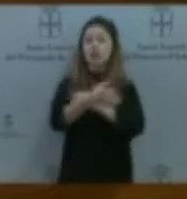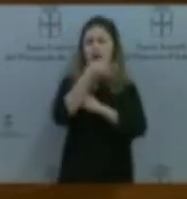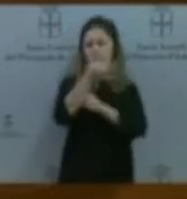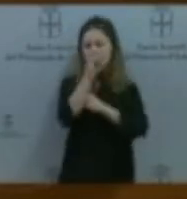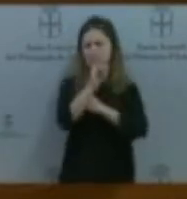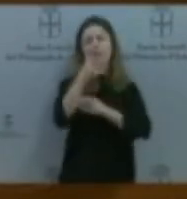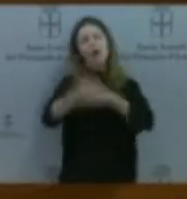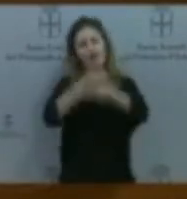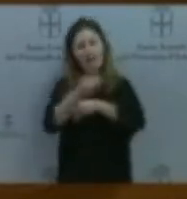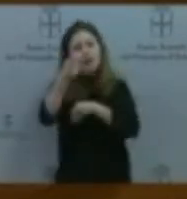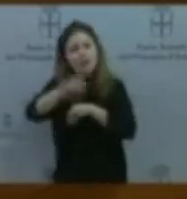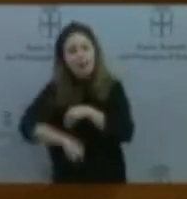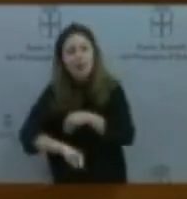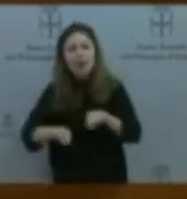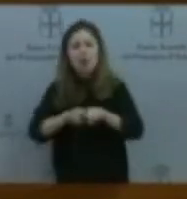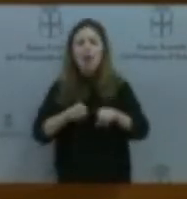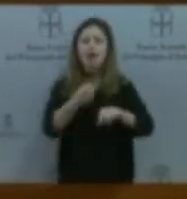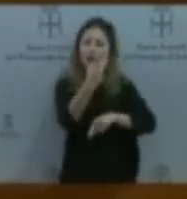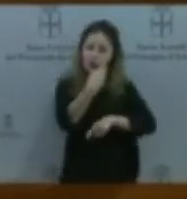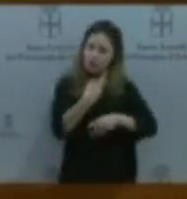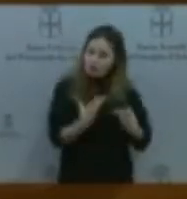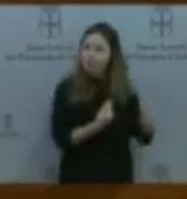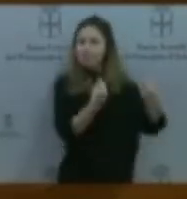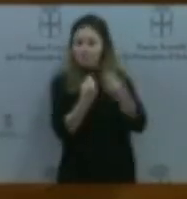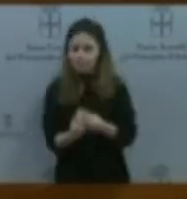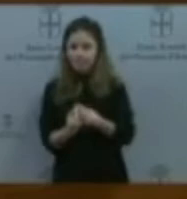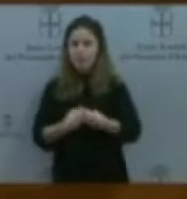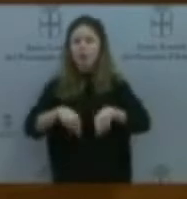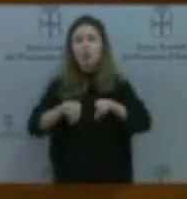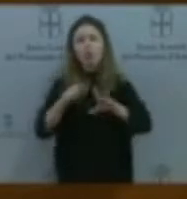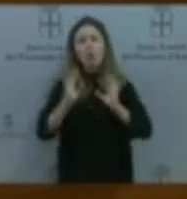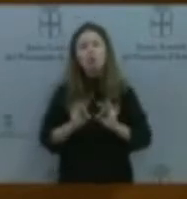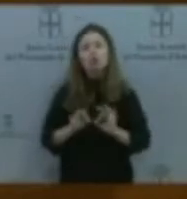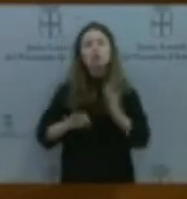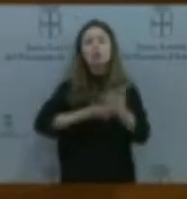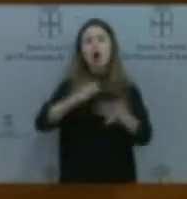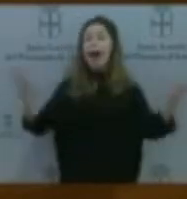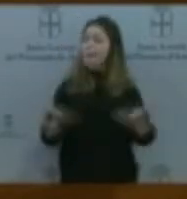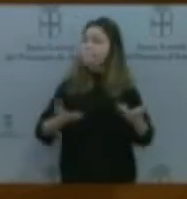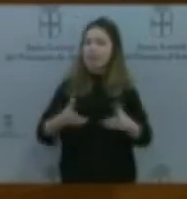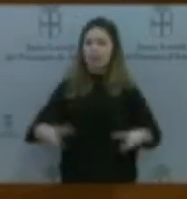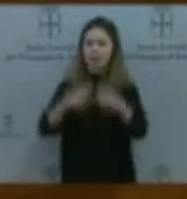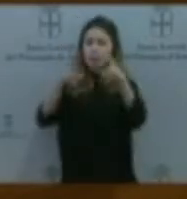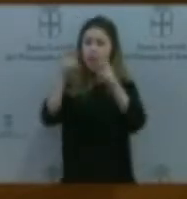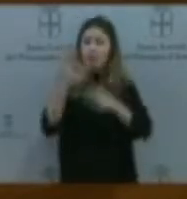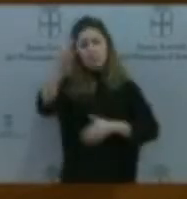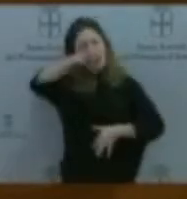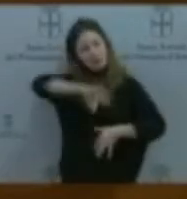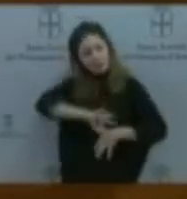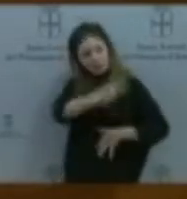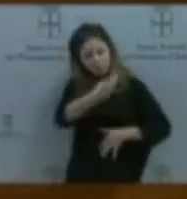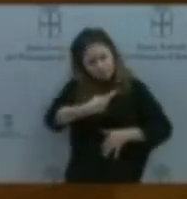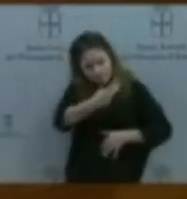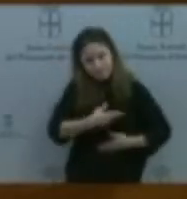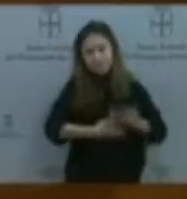fuerzas en un momento de emergencia social. Y creo que ese es el espíritu del espacio que compartimos conjuntamente en el Congreso de los